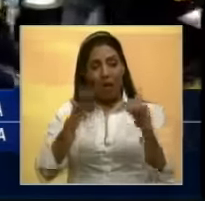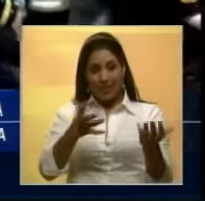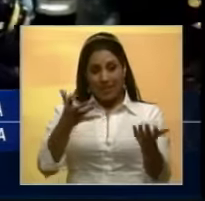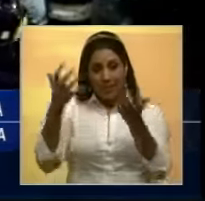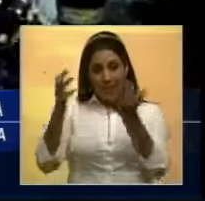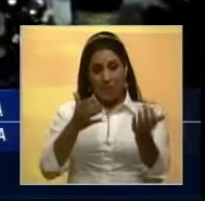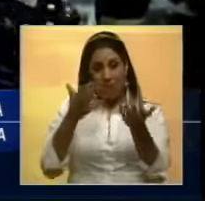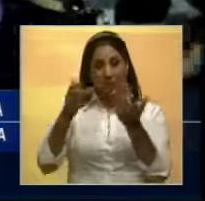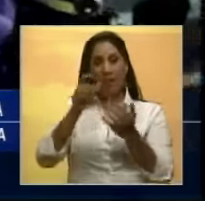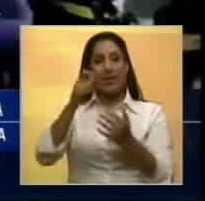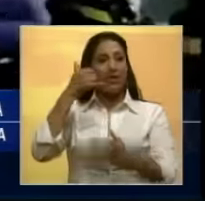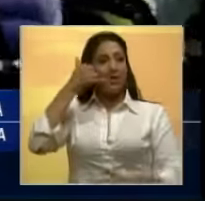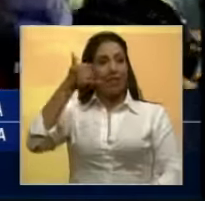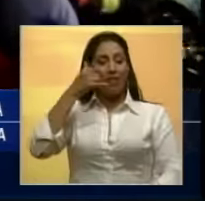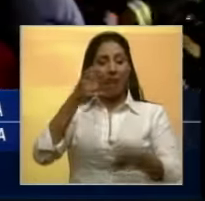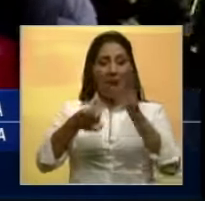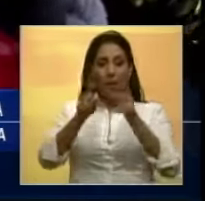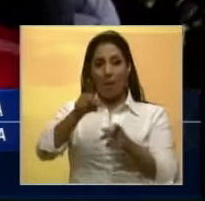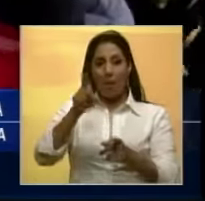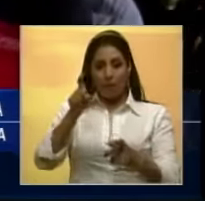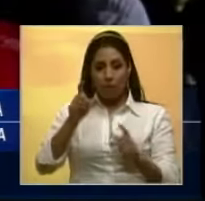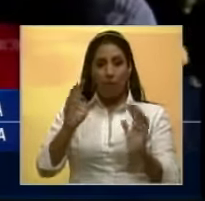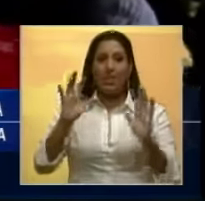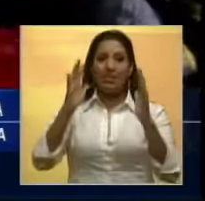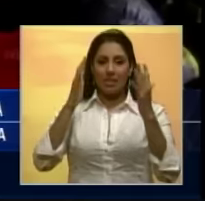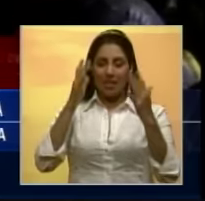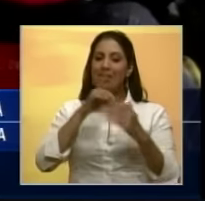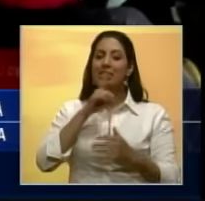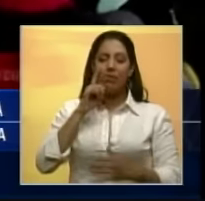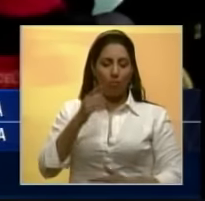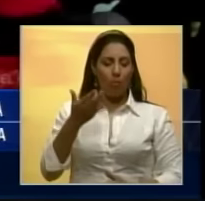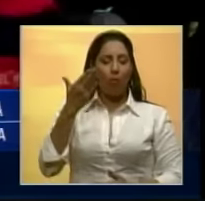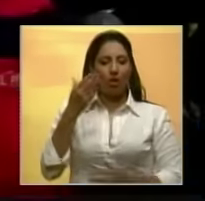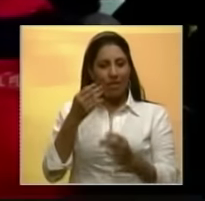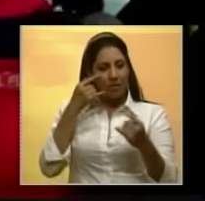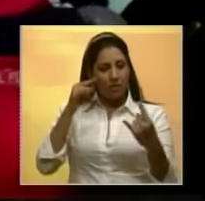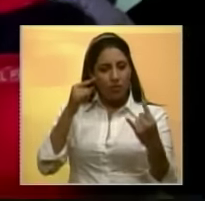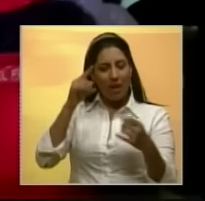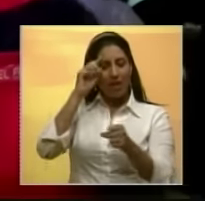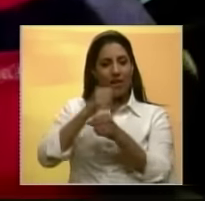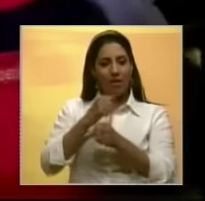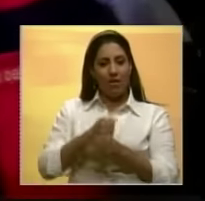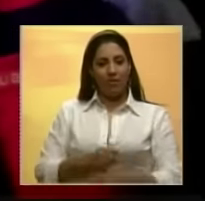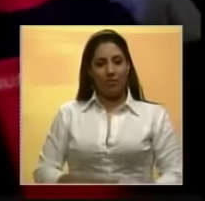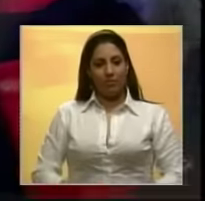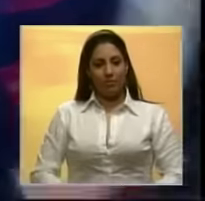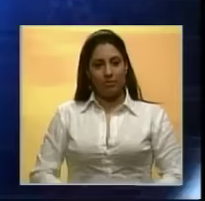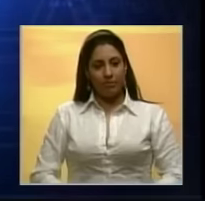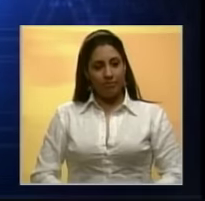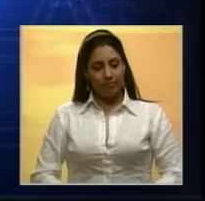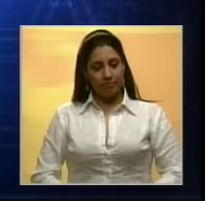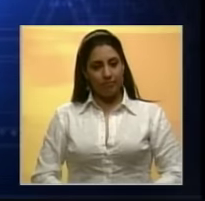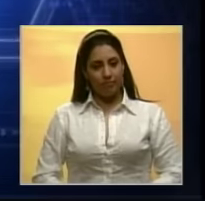rescatistas, las señales de los celulares de algunos sobrevivientes han sido cruciales para continuar con las labores.